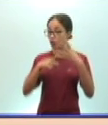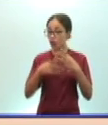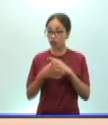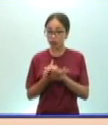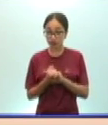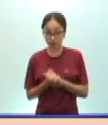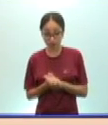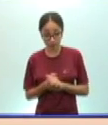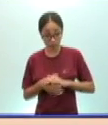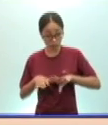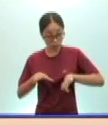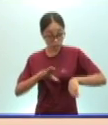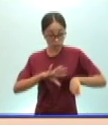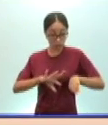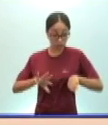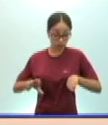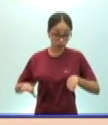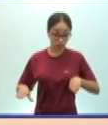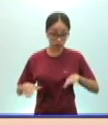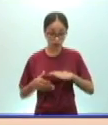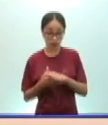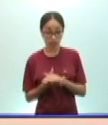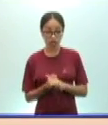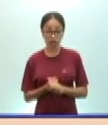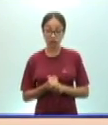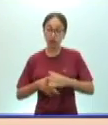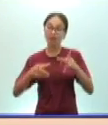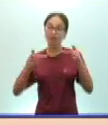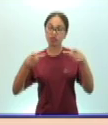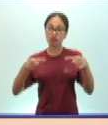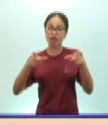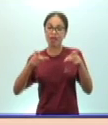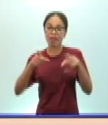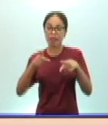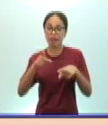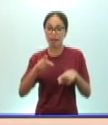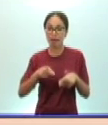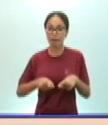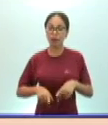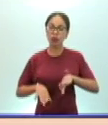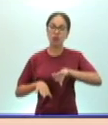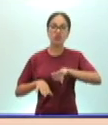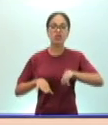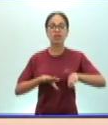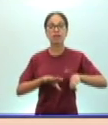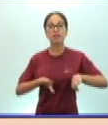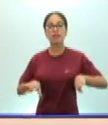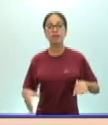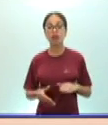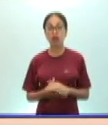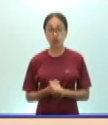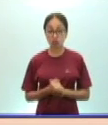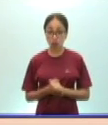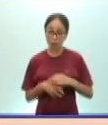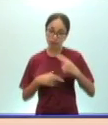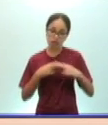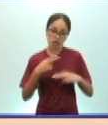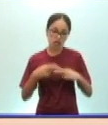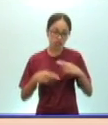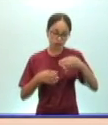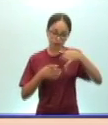embudo de separación que también utilizamos el embudo, pero es el embudo de separación. Sin embargo, para realizar la